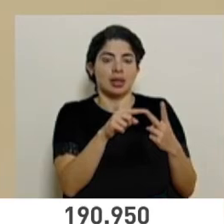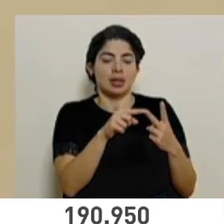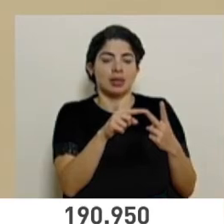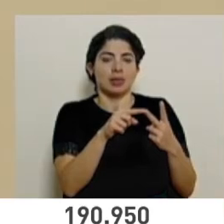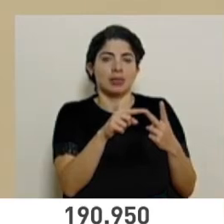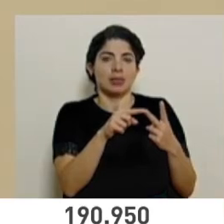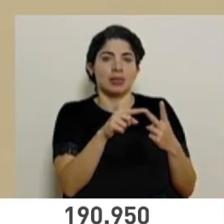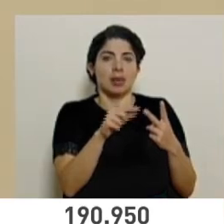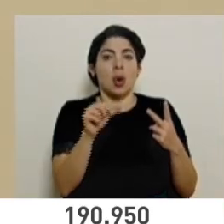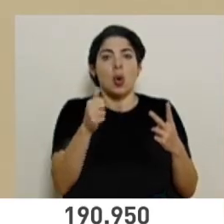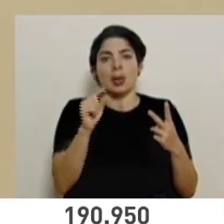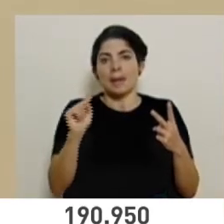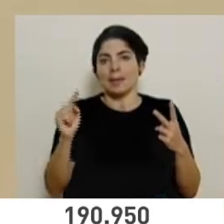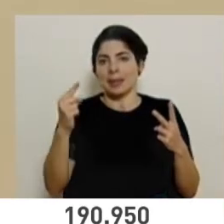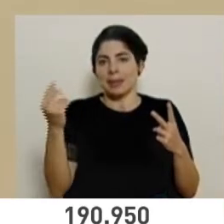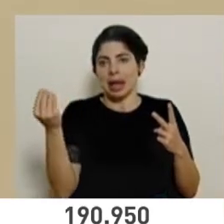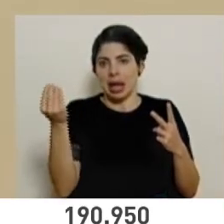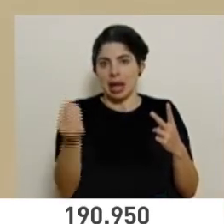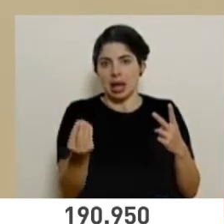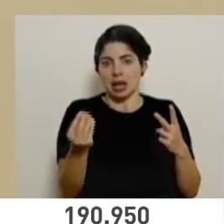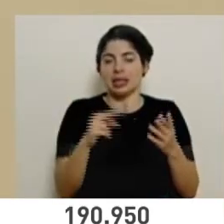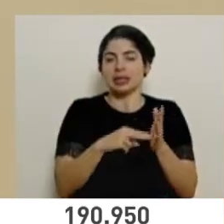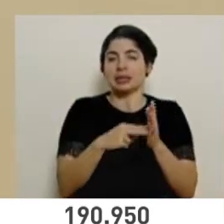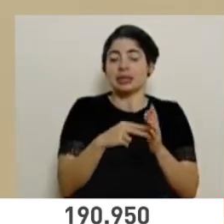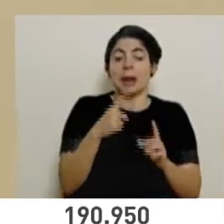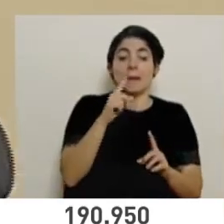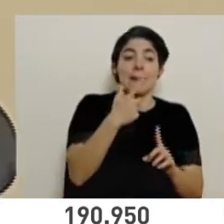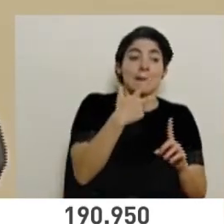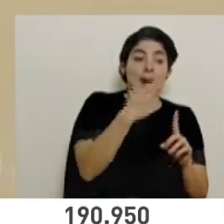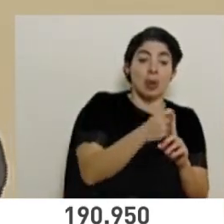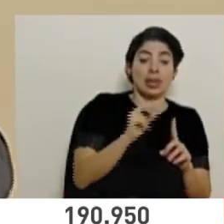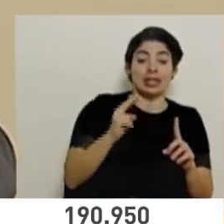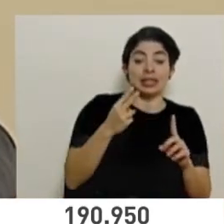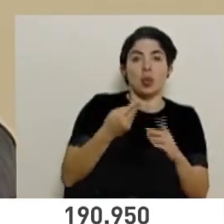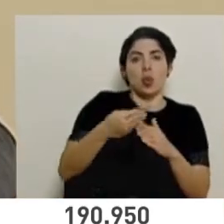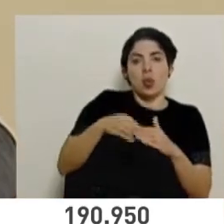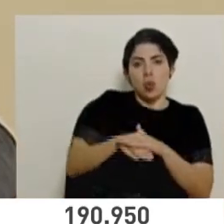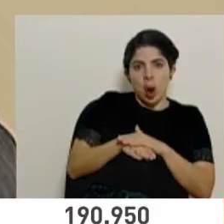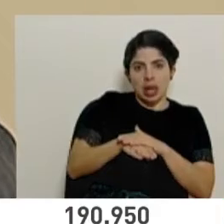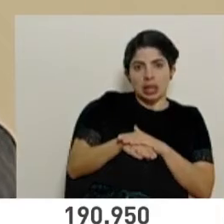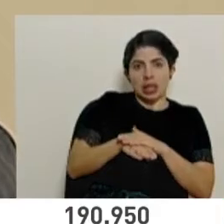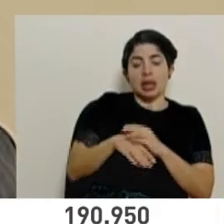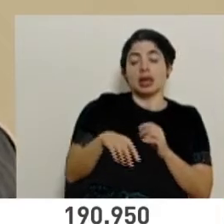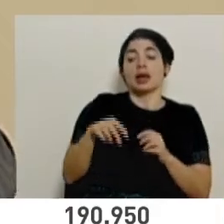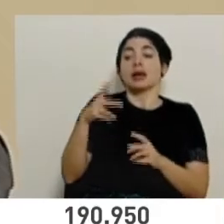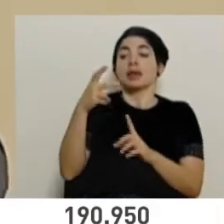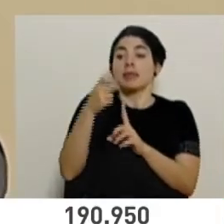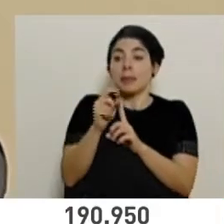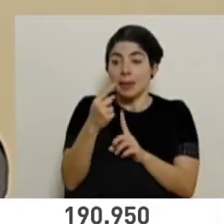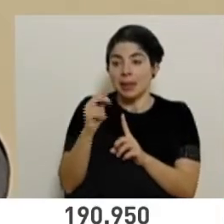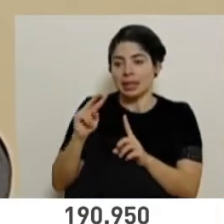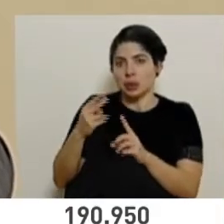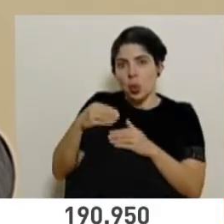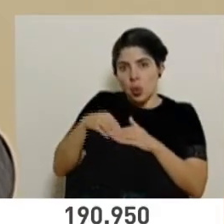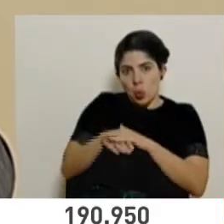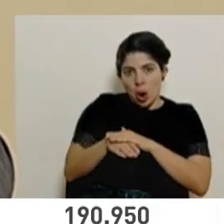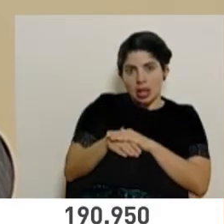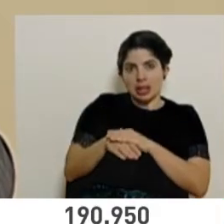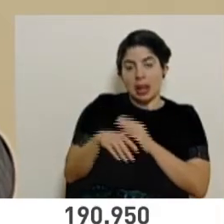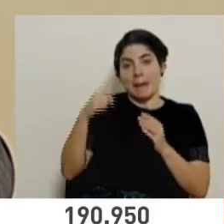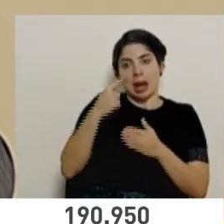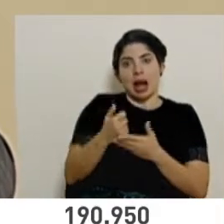llegan las otras primeras, y así se reservan para poder tener siempre esa condición de contingencia hasta que se aceleren. Hoy, por